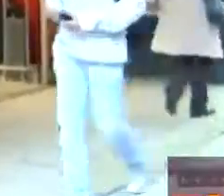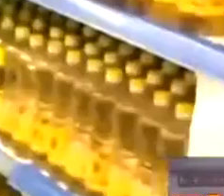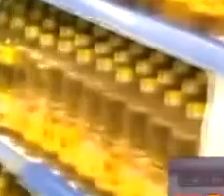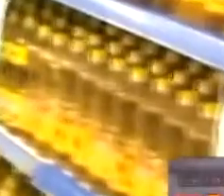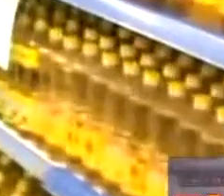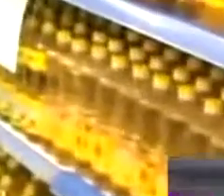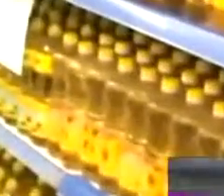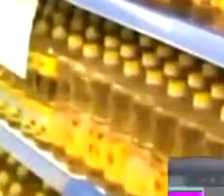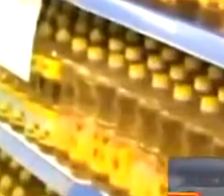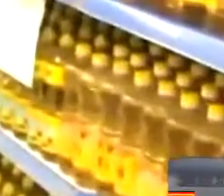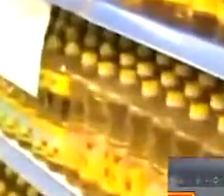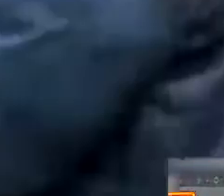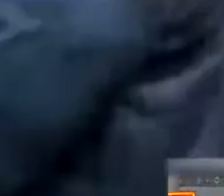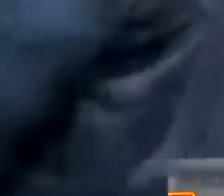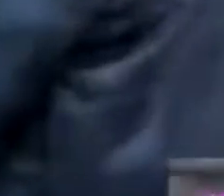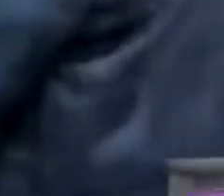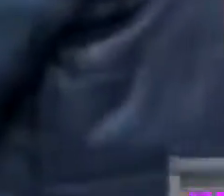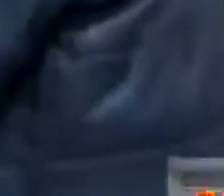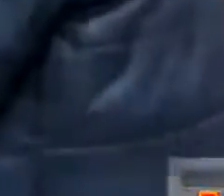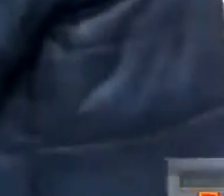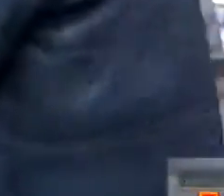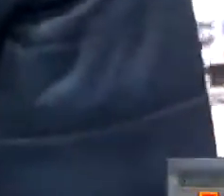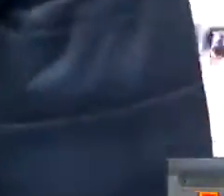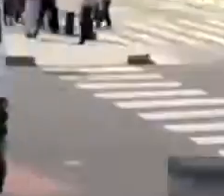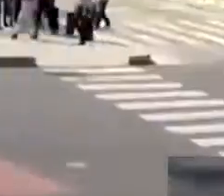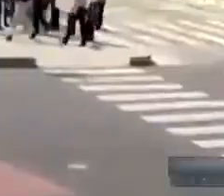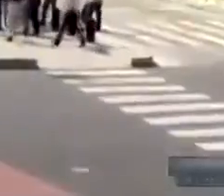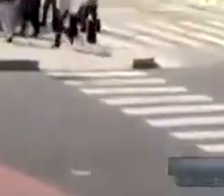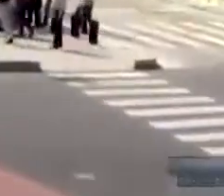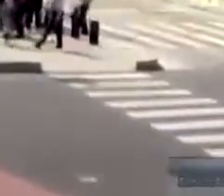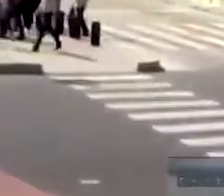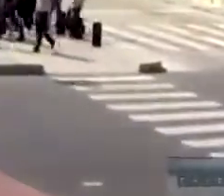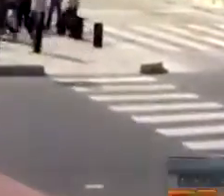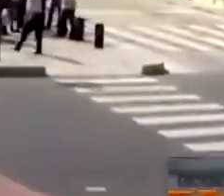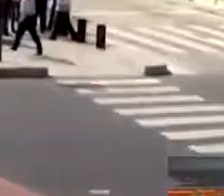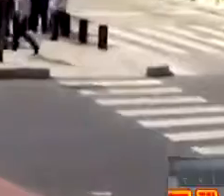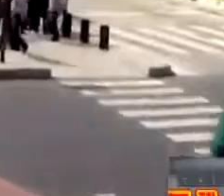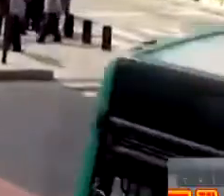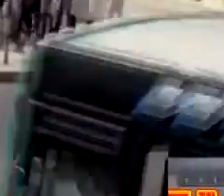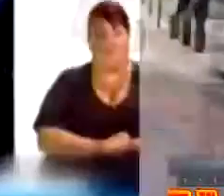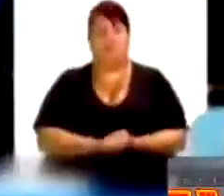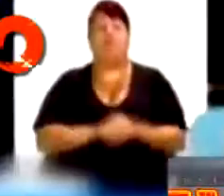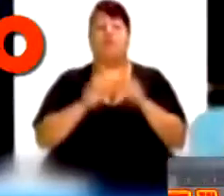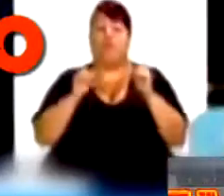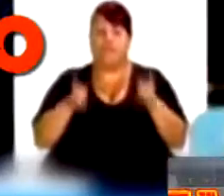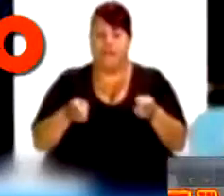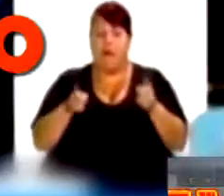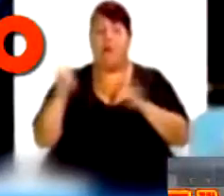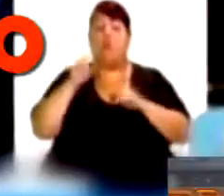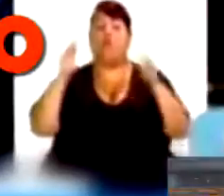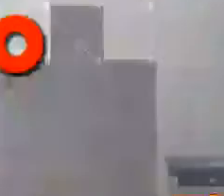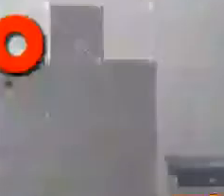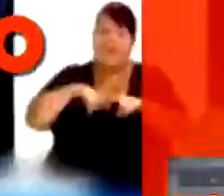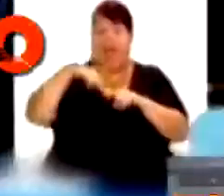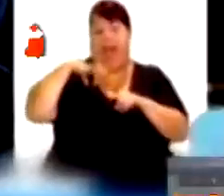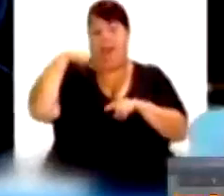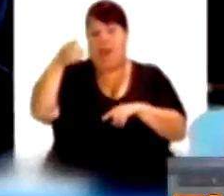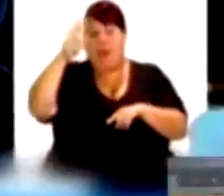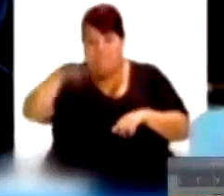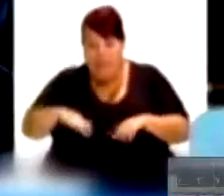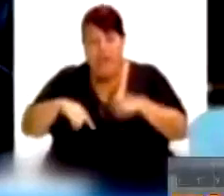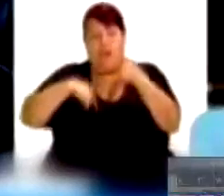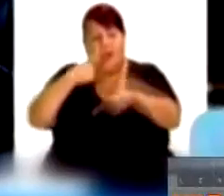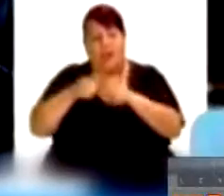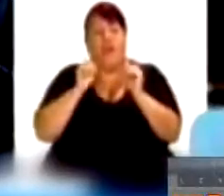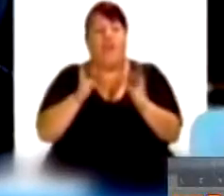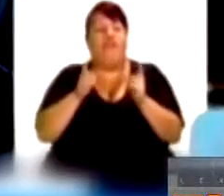y la inflación argentina, que en 2017 fue la más alta del continente luego de Venezuela, parece no reducirse. Estamos bajando la inflación y así se